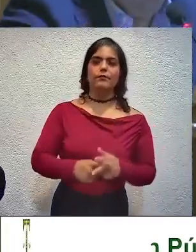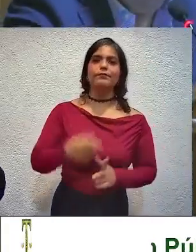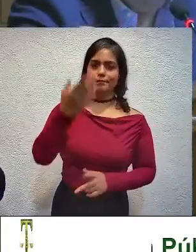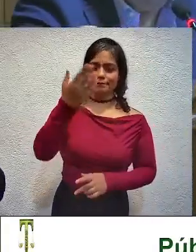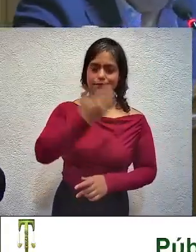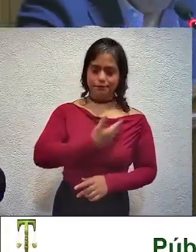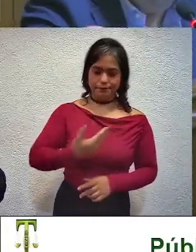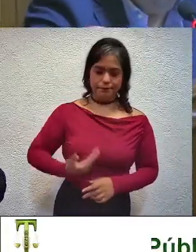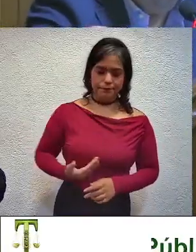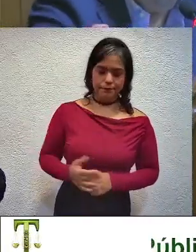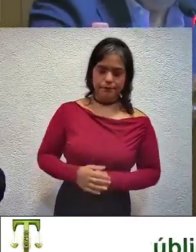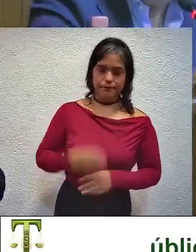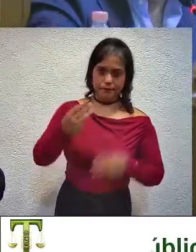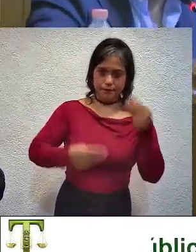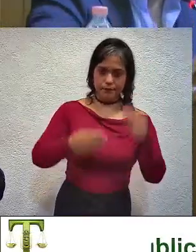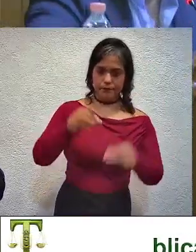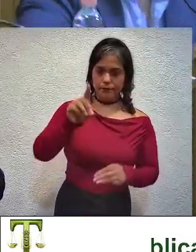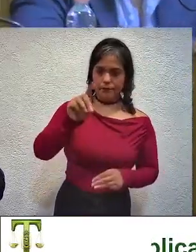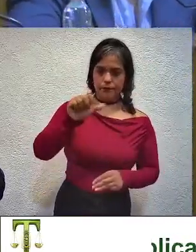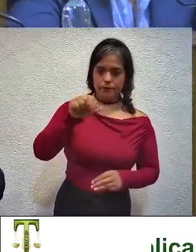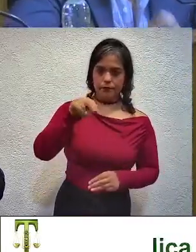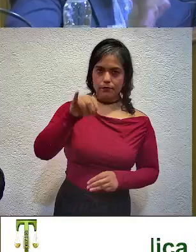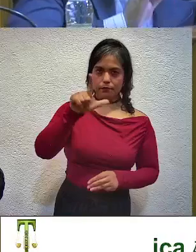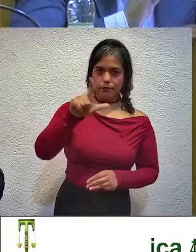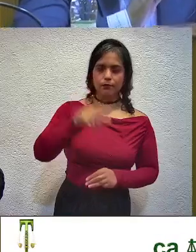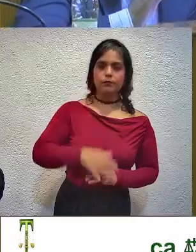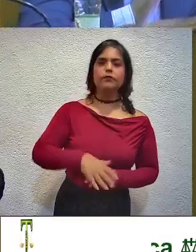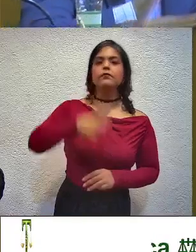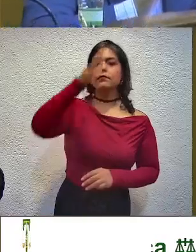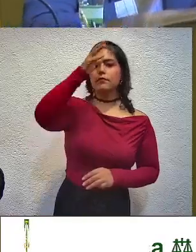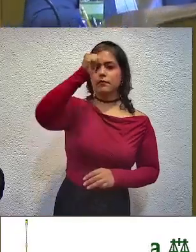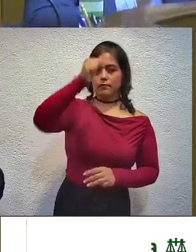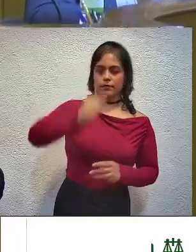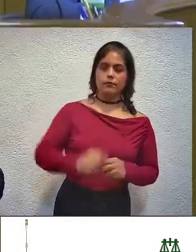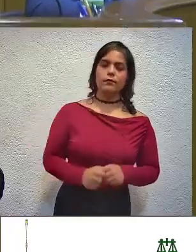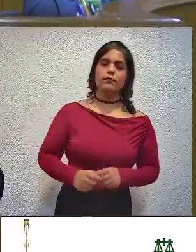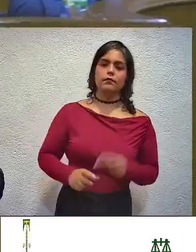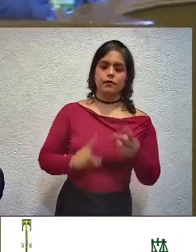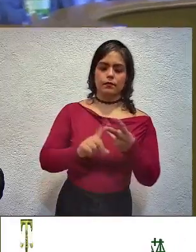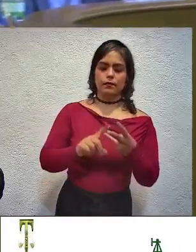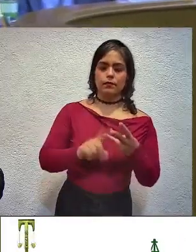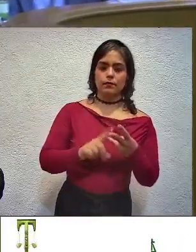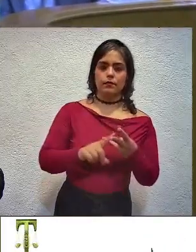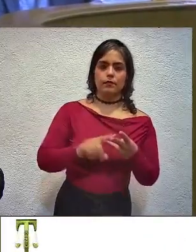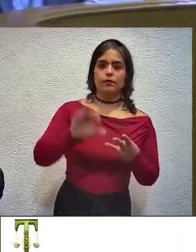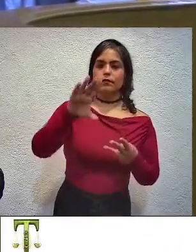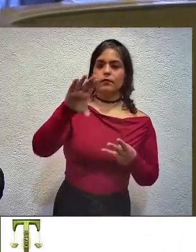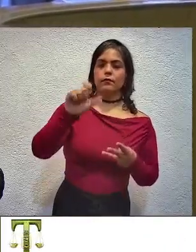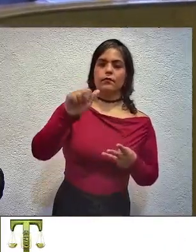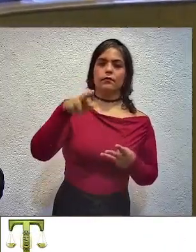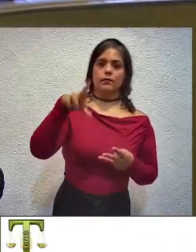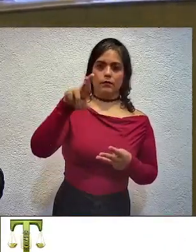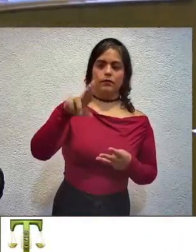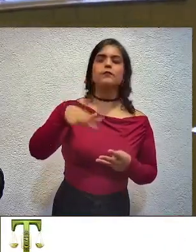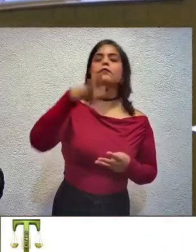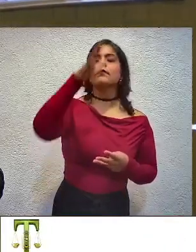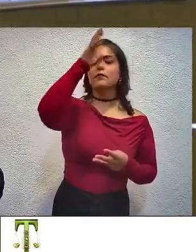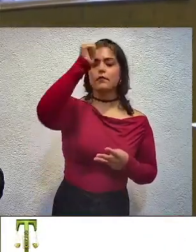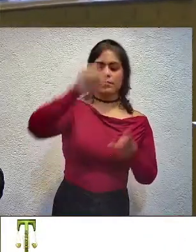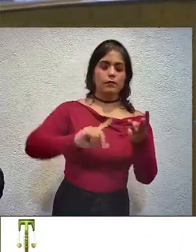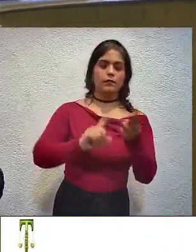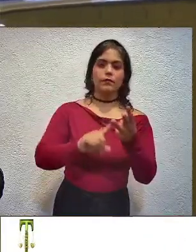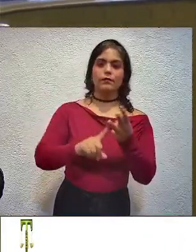presidenta. Magistrado ponente Daniel Preciado Temiquel. Es proyecto de mi ponencia. Magistrado César Salgado Alpizar. A